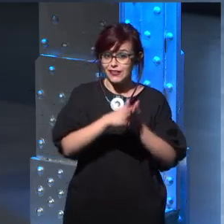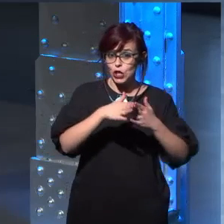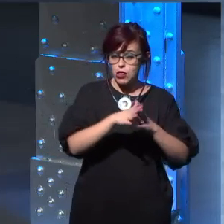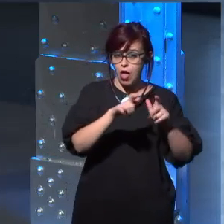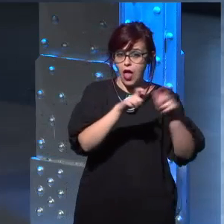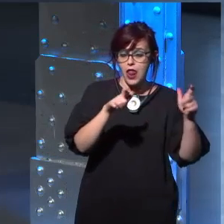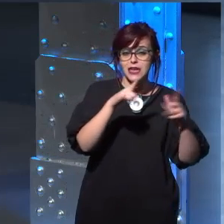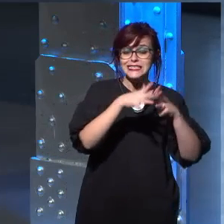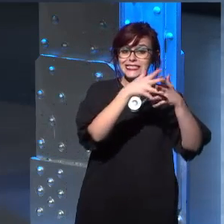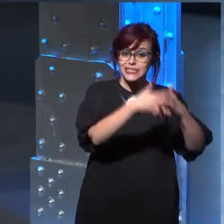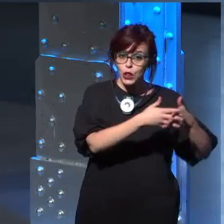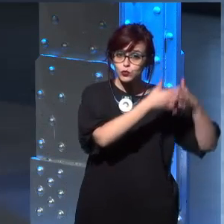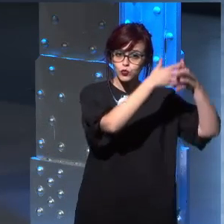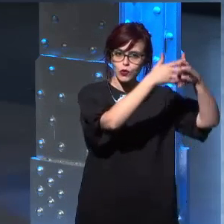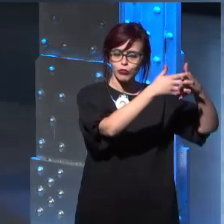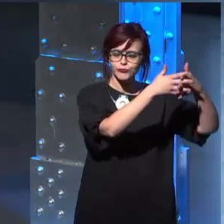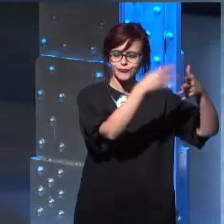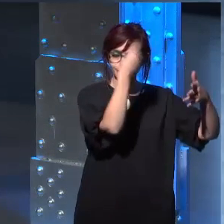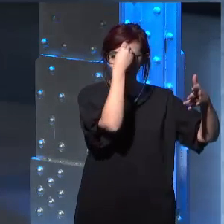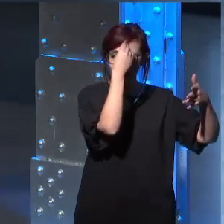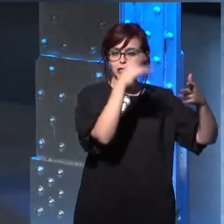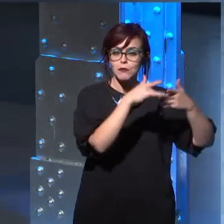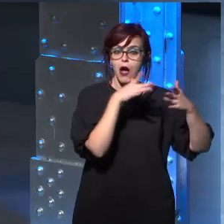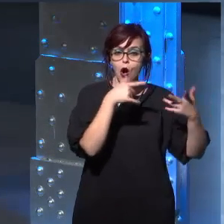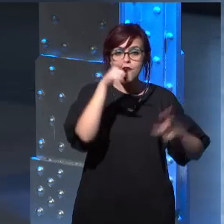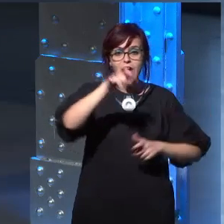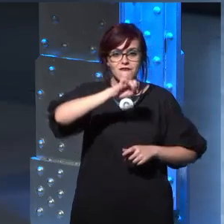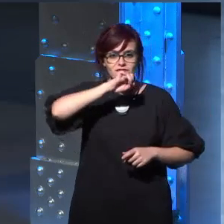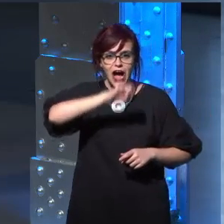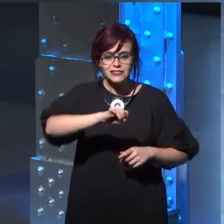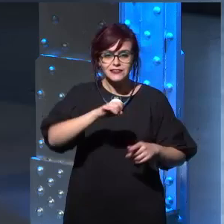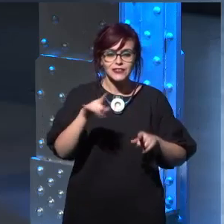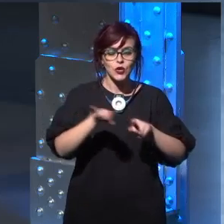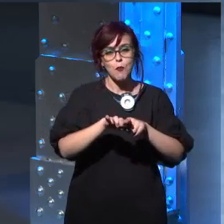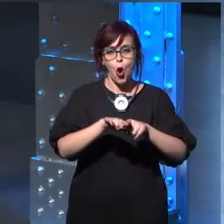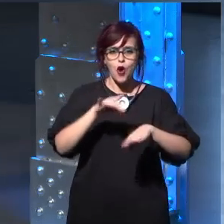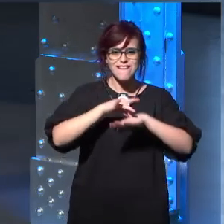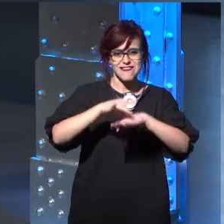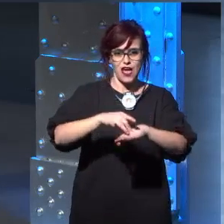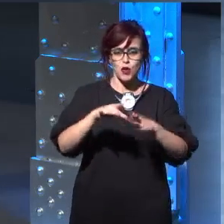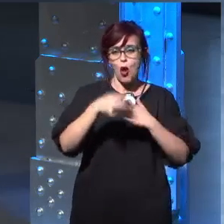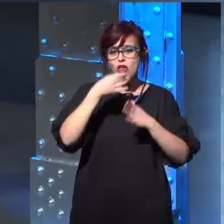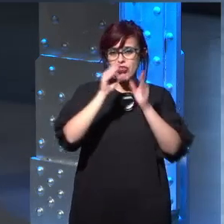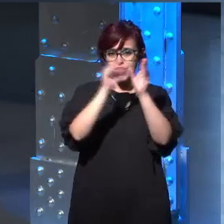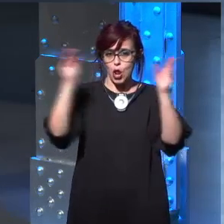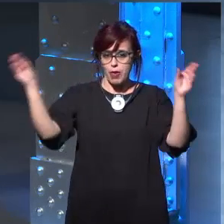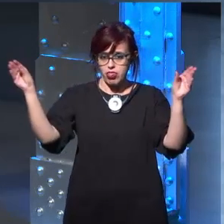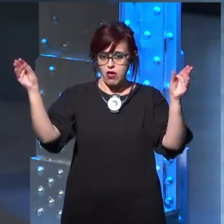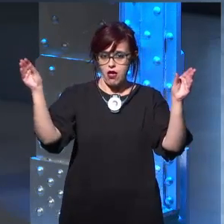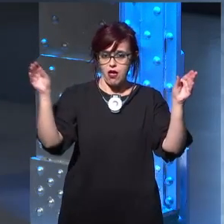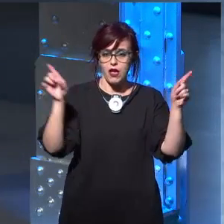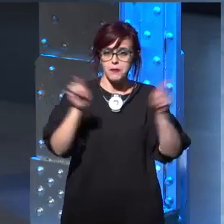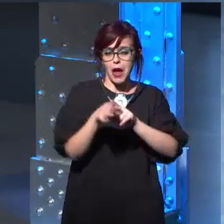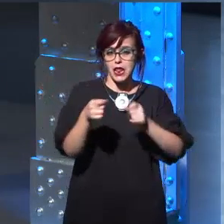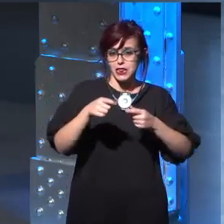cuarto libro, se va a ser publicado, y el público en el Estados decidió crear una